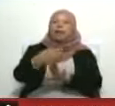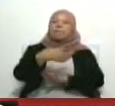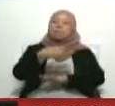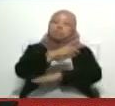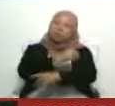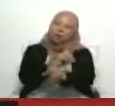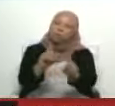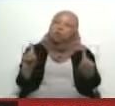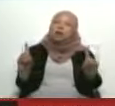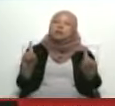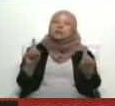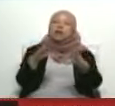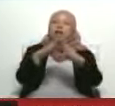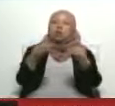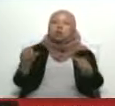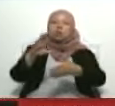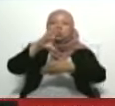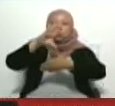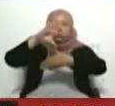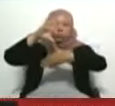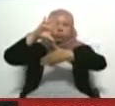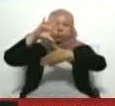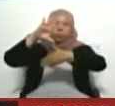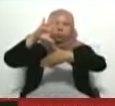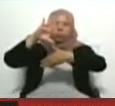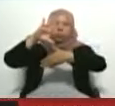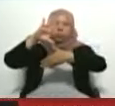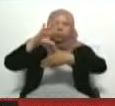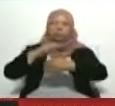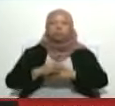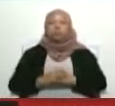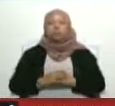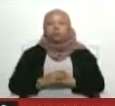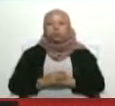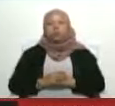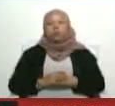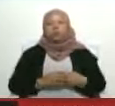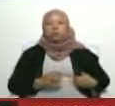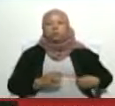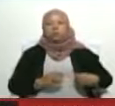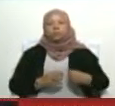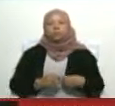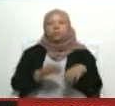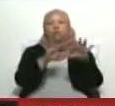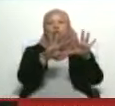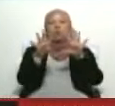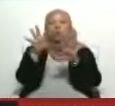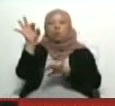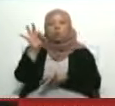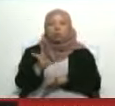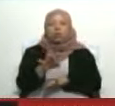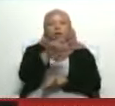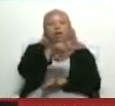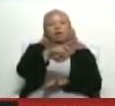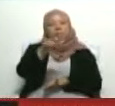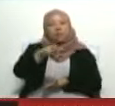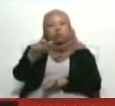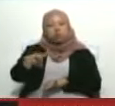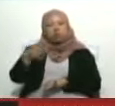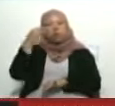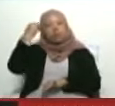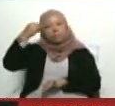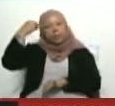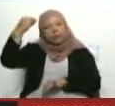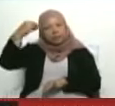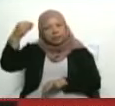en todo el hemisferio occidental. Eso es lo que desea el 99% del pueblo venezolano y lo que